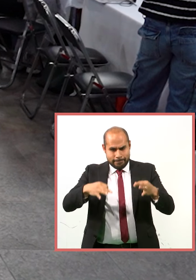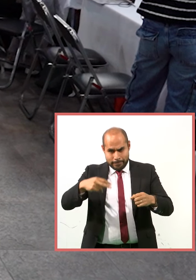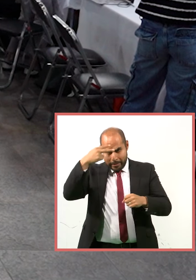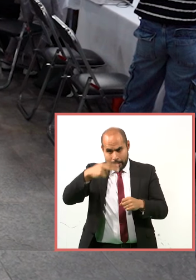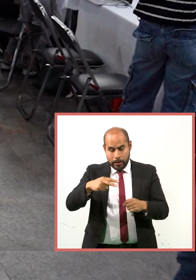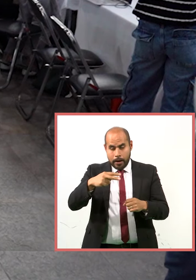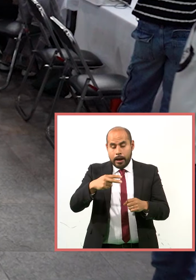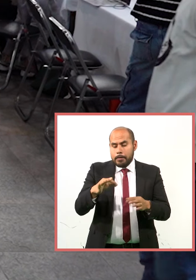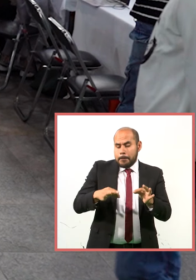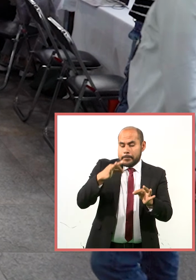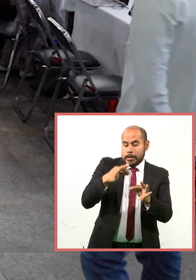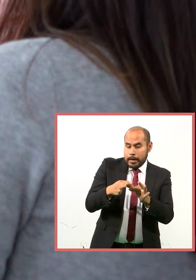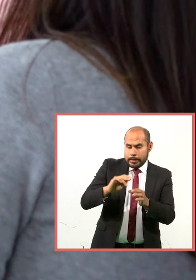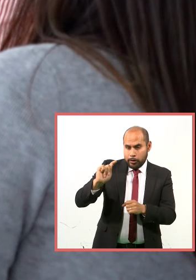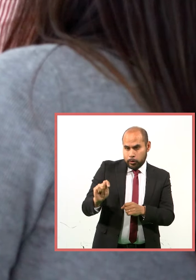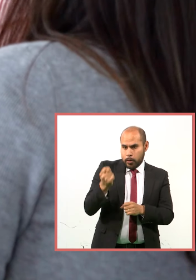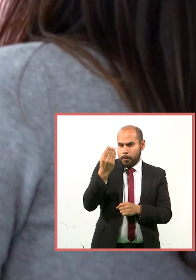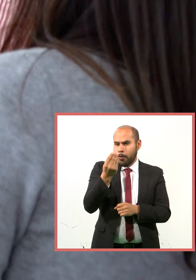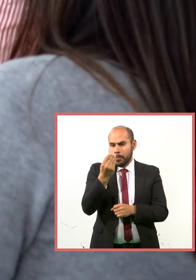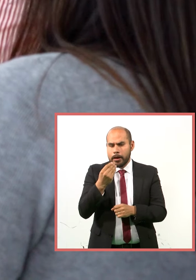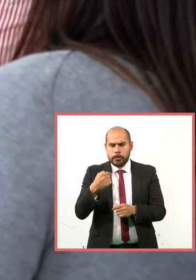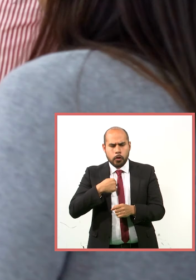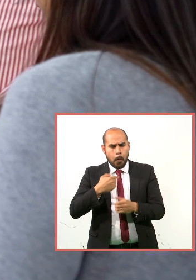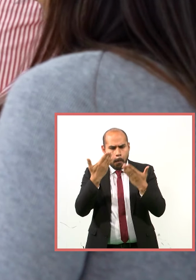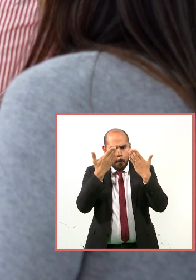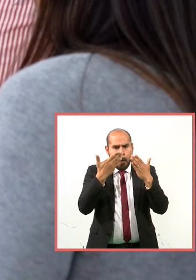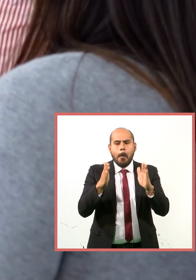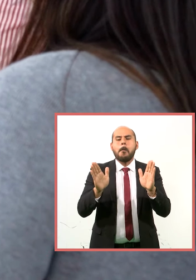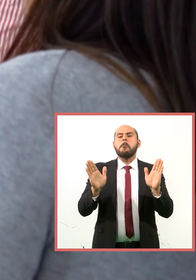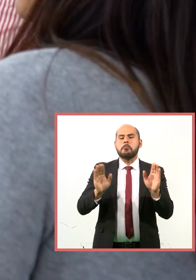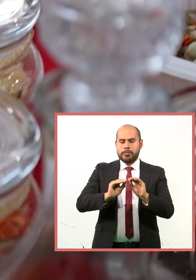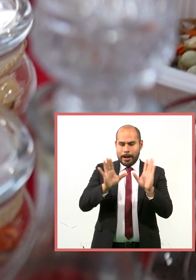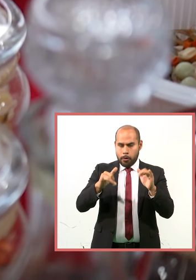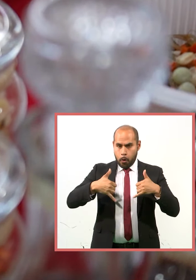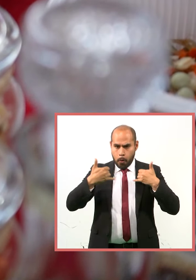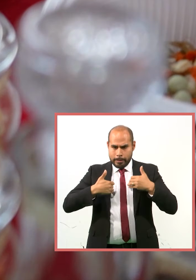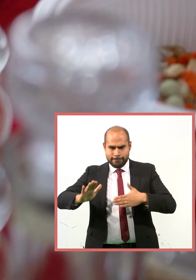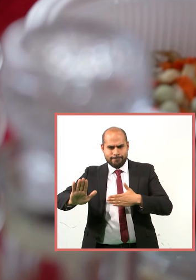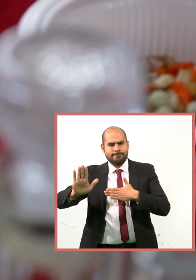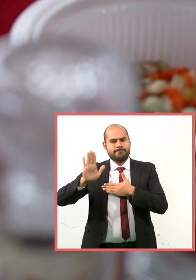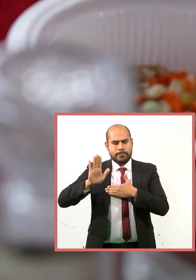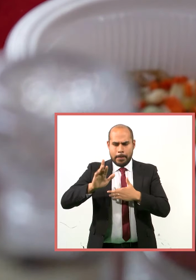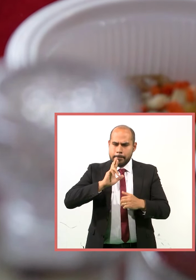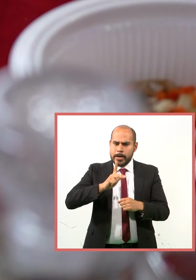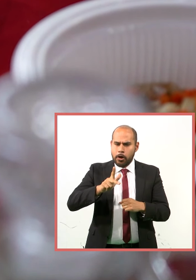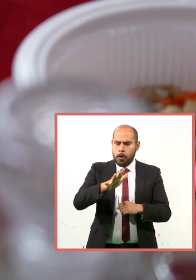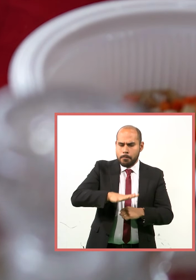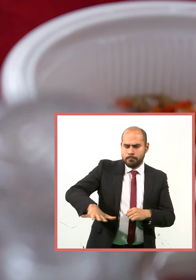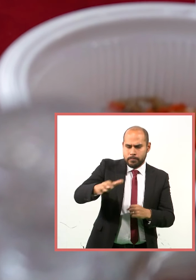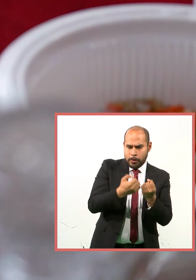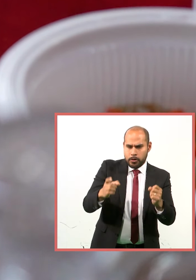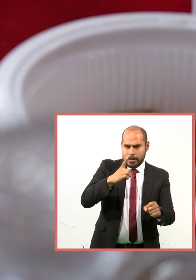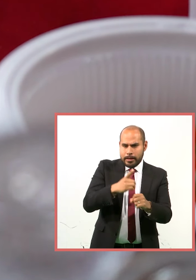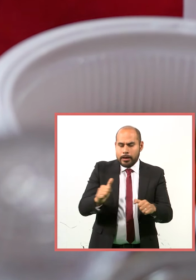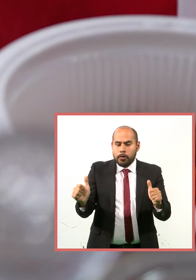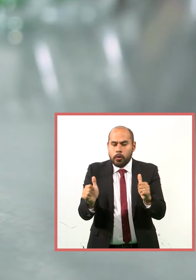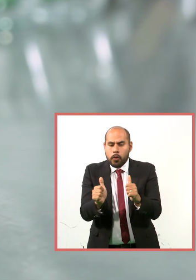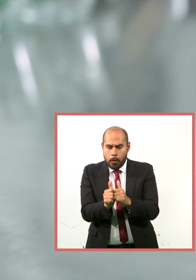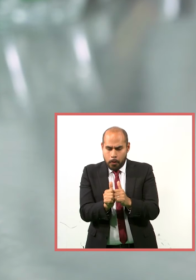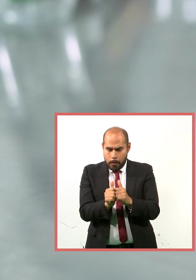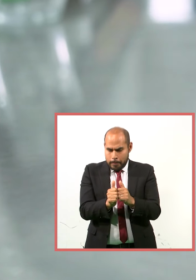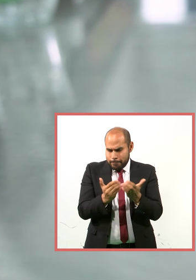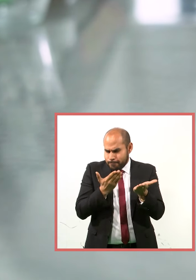mexicana a través de la aplicación de la tecnología en alimentos, por lo que puede observarse que los jóvenes estamos muy comprometidos con el mejoramiento de la sociedad a través